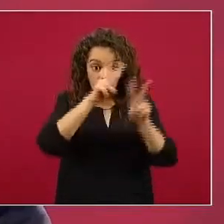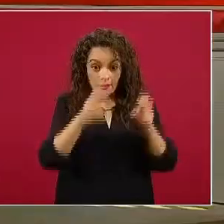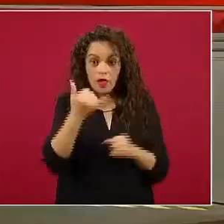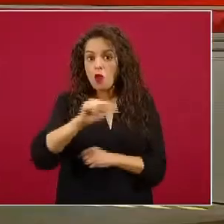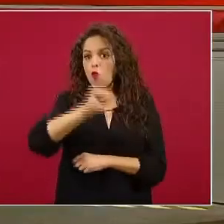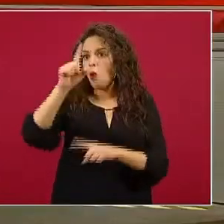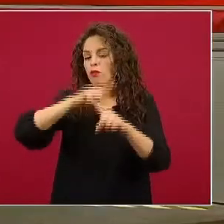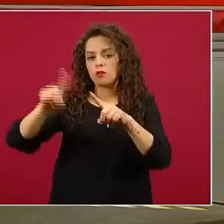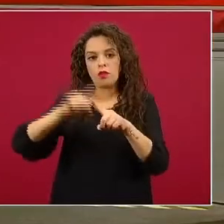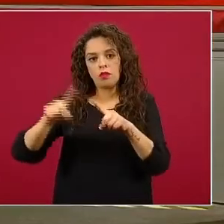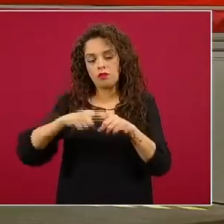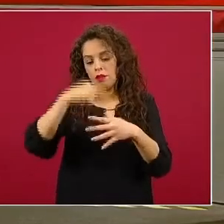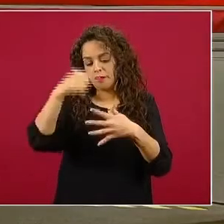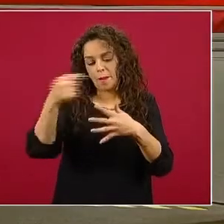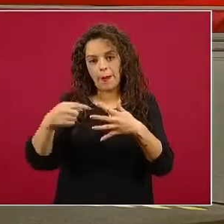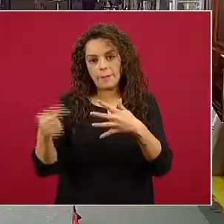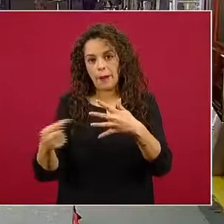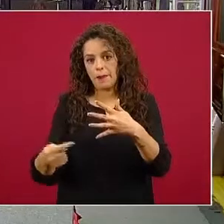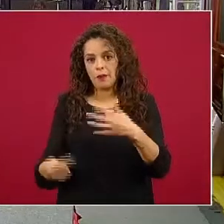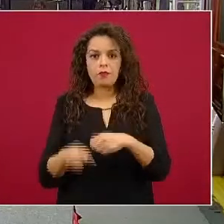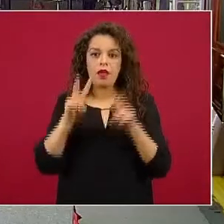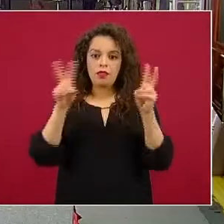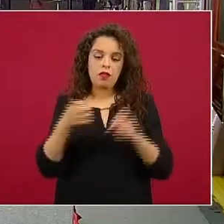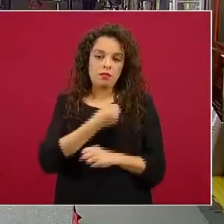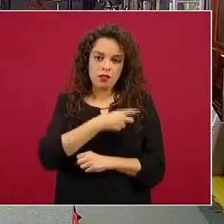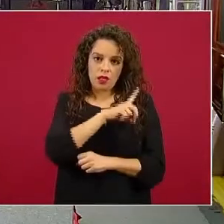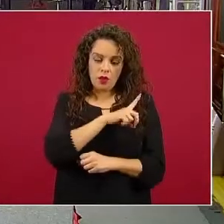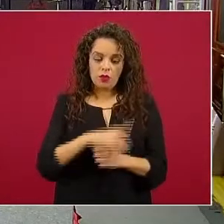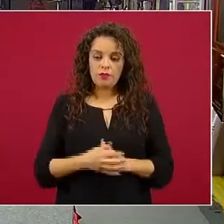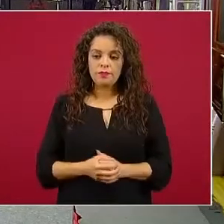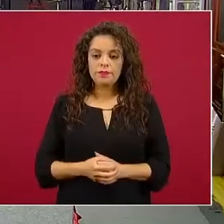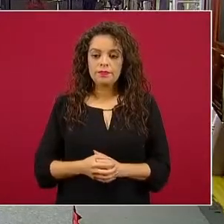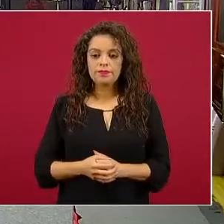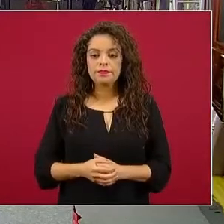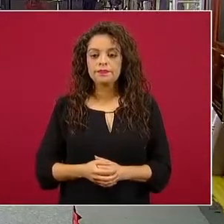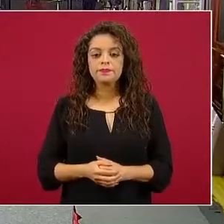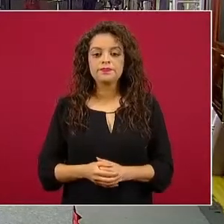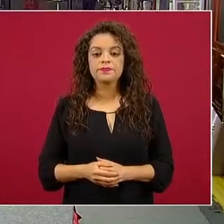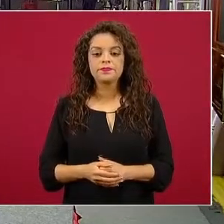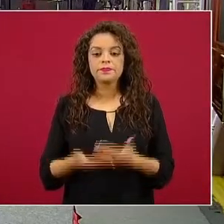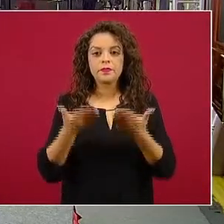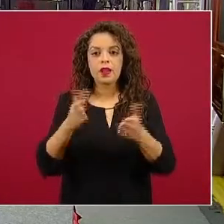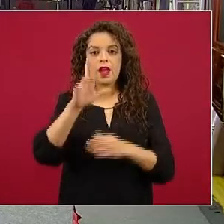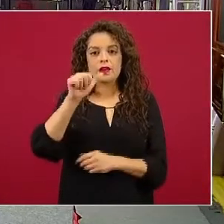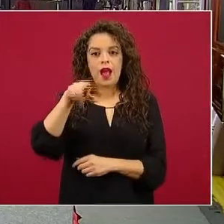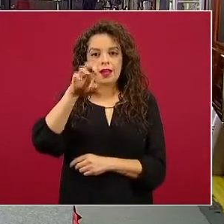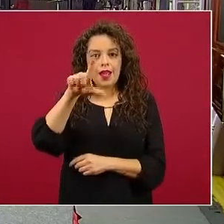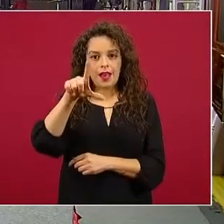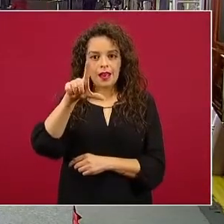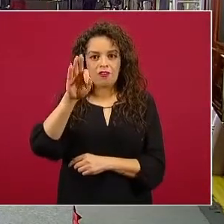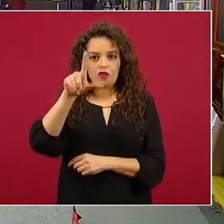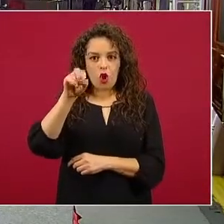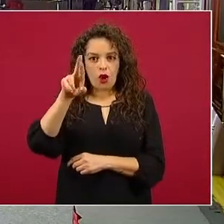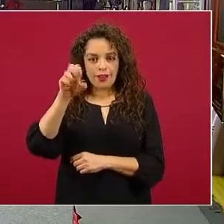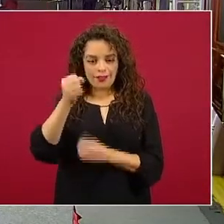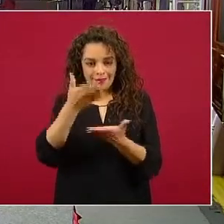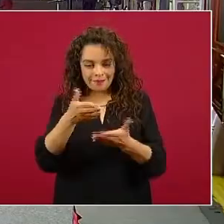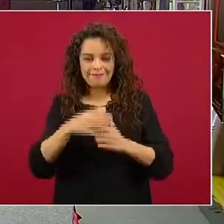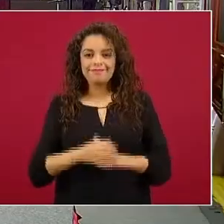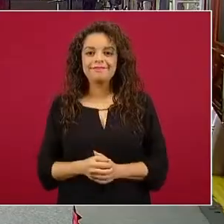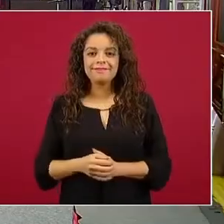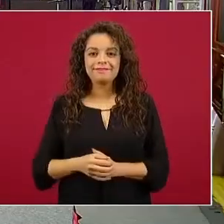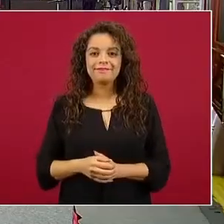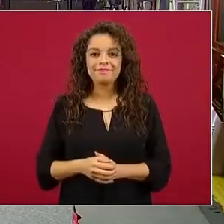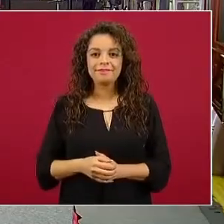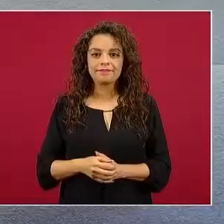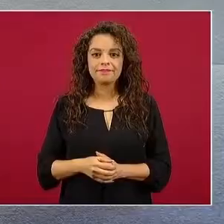Raquel Fernández de Raquel Flores. Flores, perdón. ¿Qué tal? Muy buenas tardes. Raquel